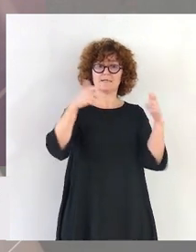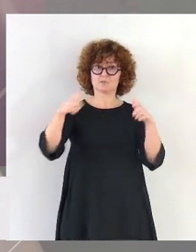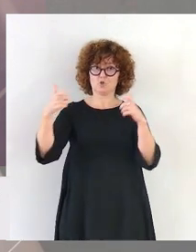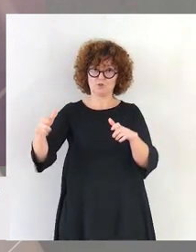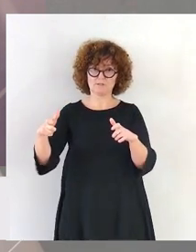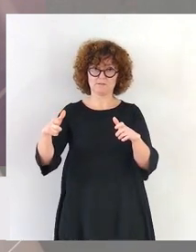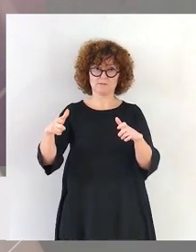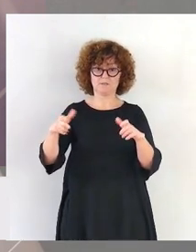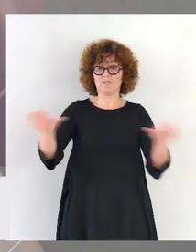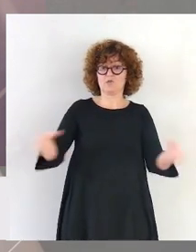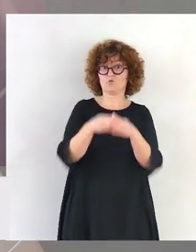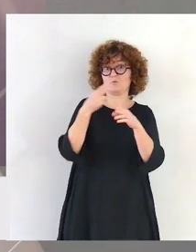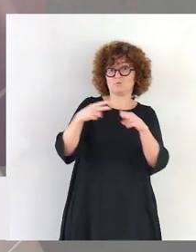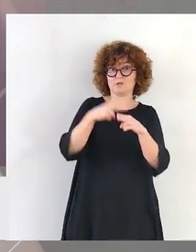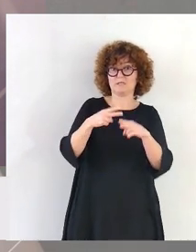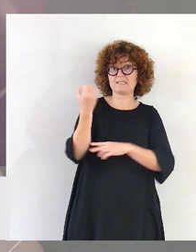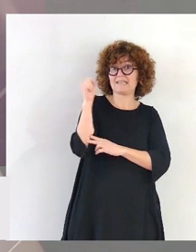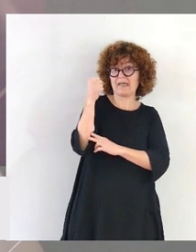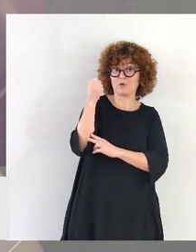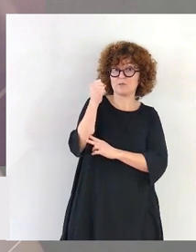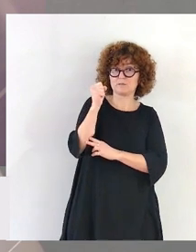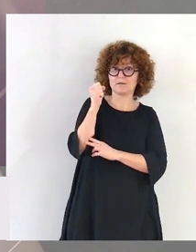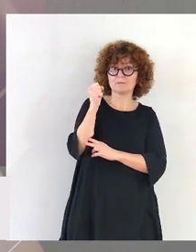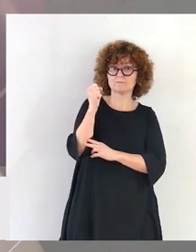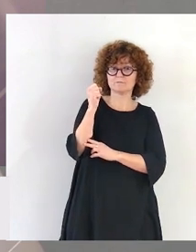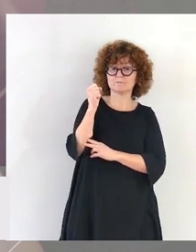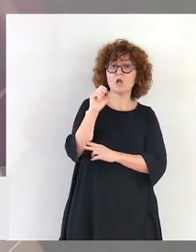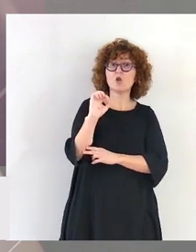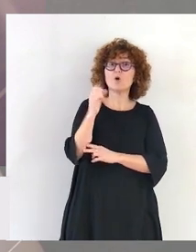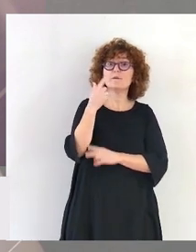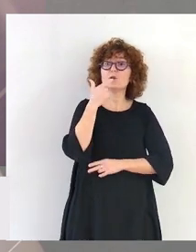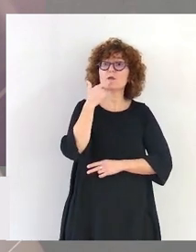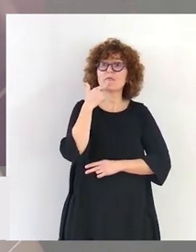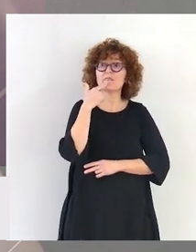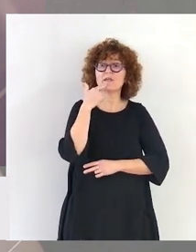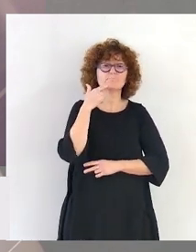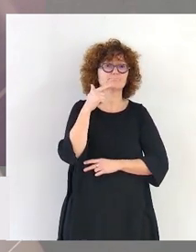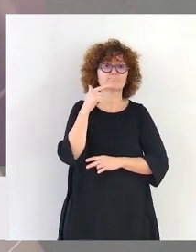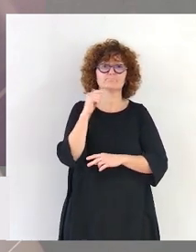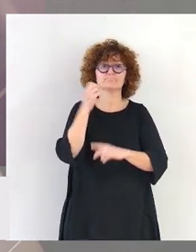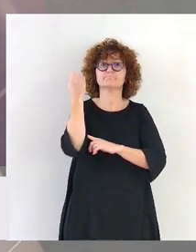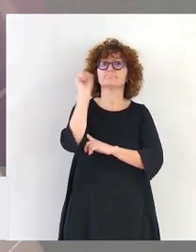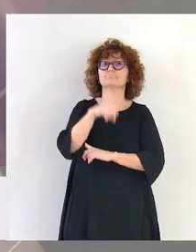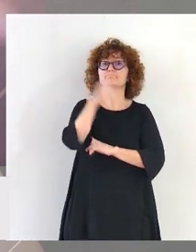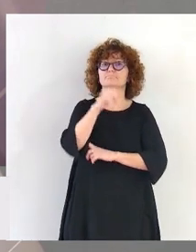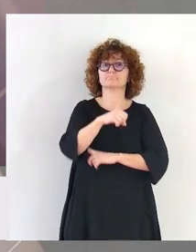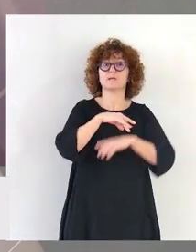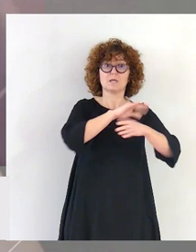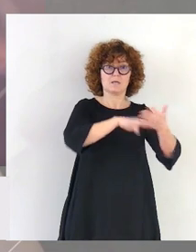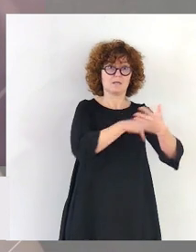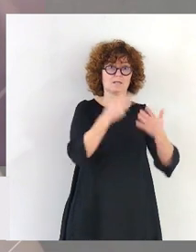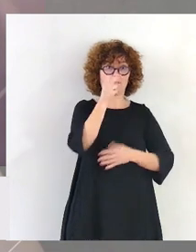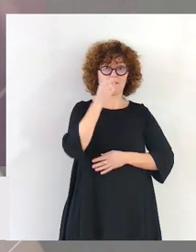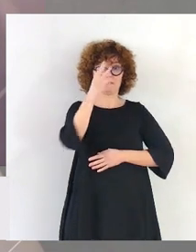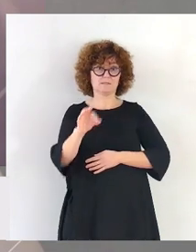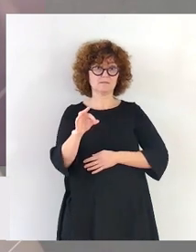negacionistas unas de las primeras cosas que niegan es la agenda 2030 lo hemos visto en España hace escasos meses en esa lona gigantesca